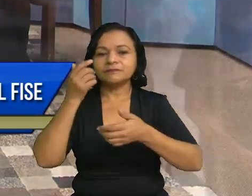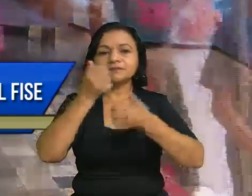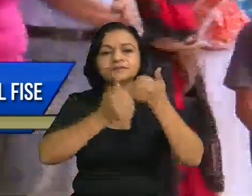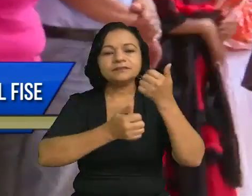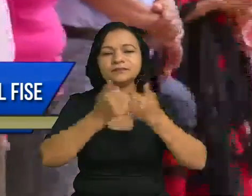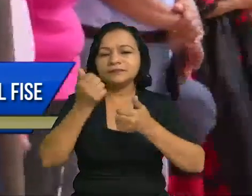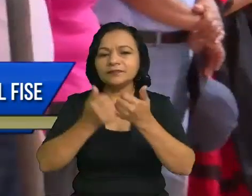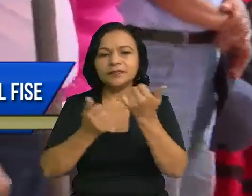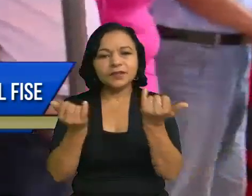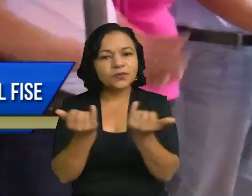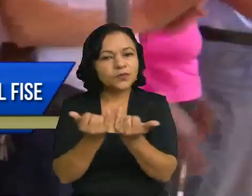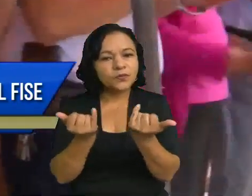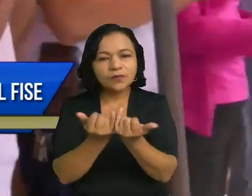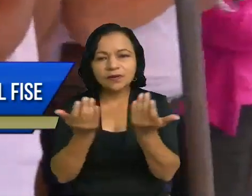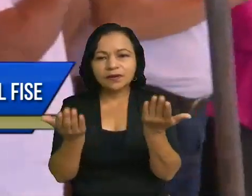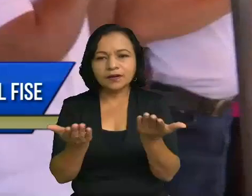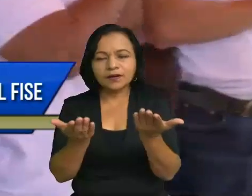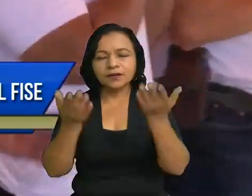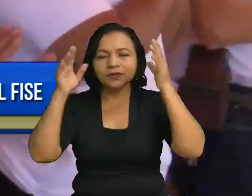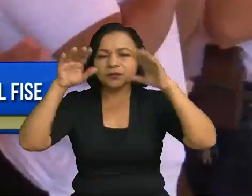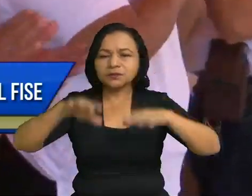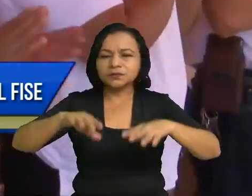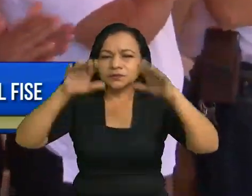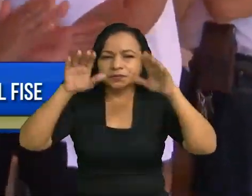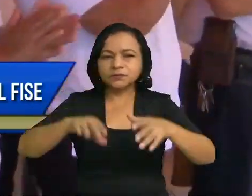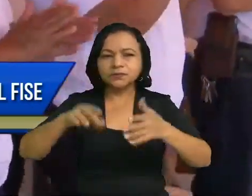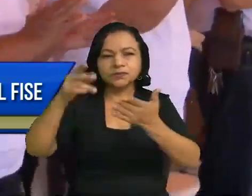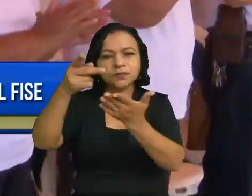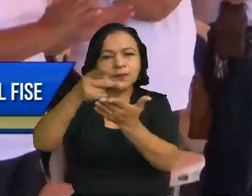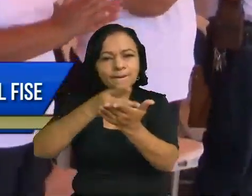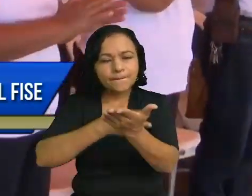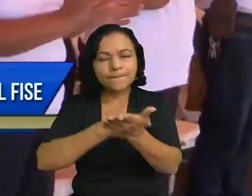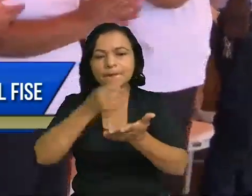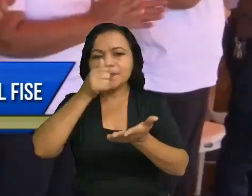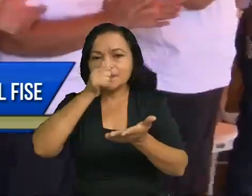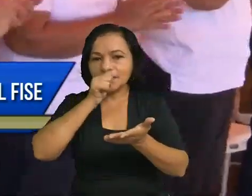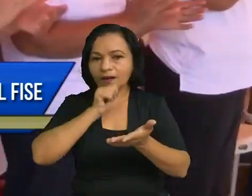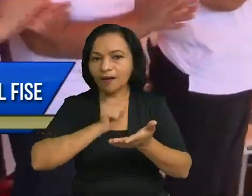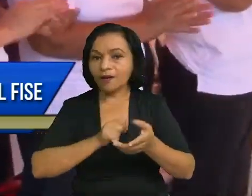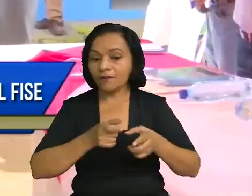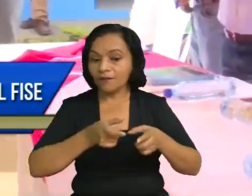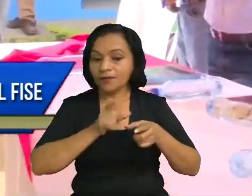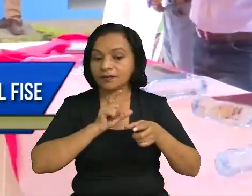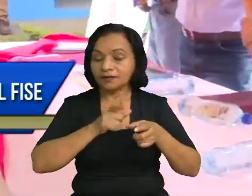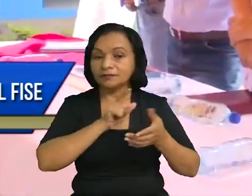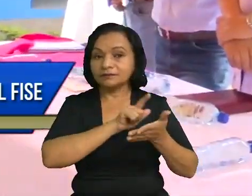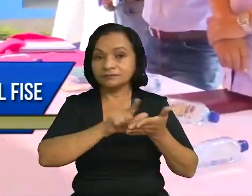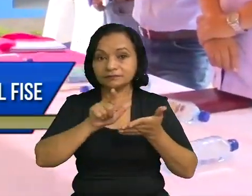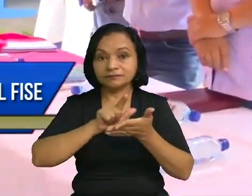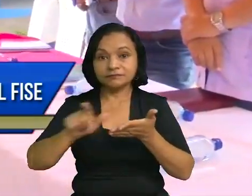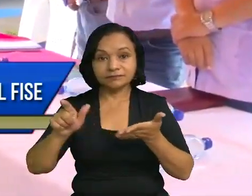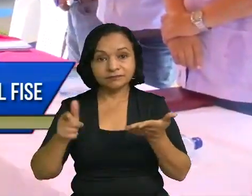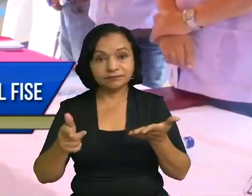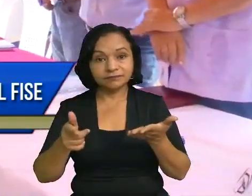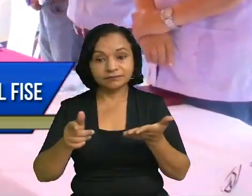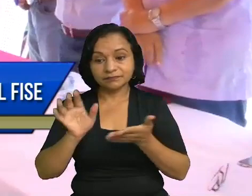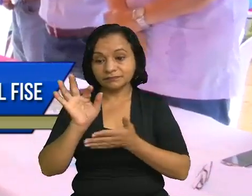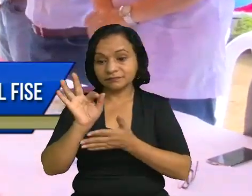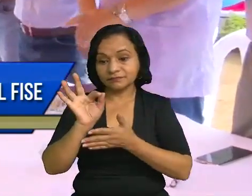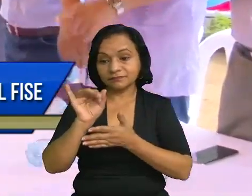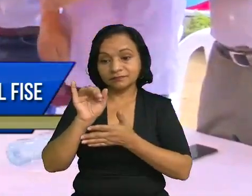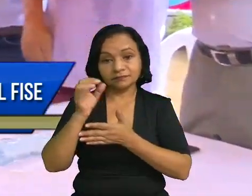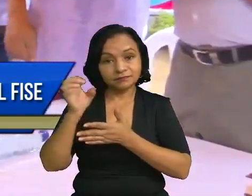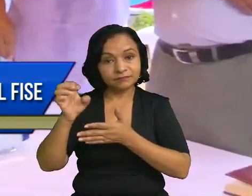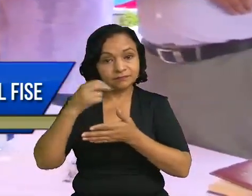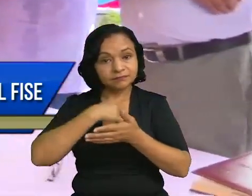climatológicas es decir hay mucha lluvia los proyectos de agua potable saneamiento e higiene que nosotros llevamos a